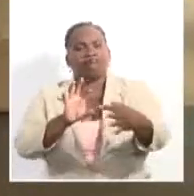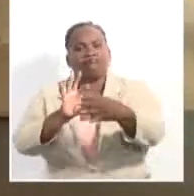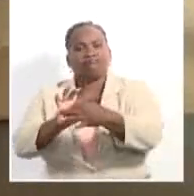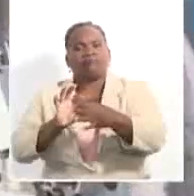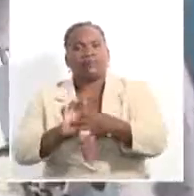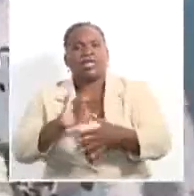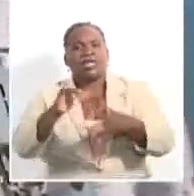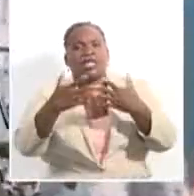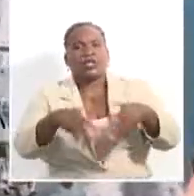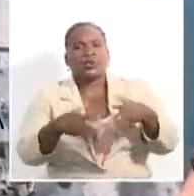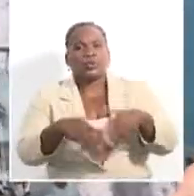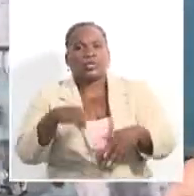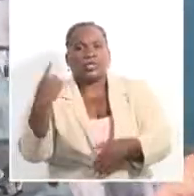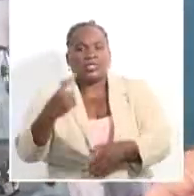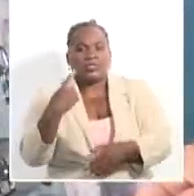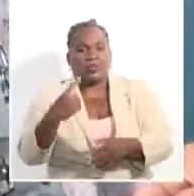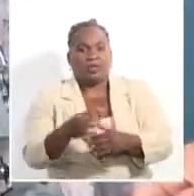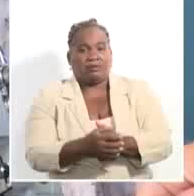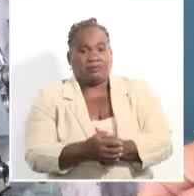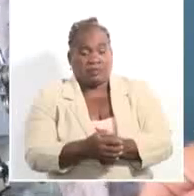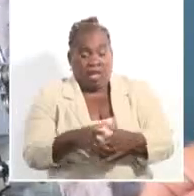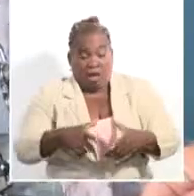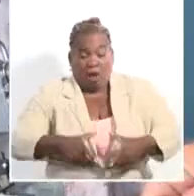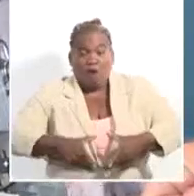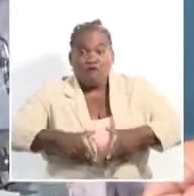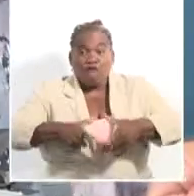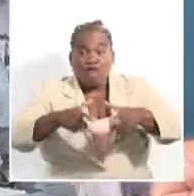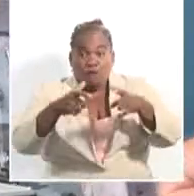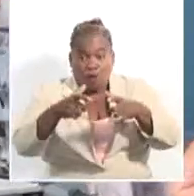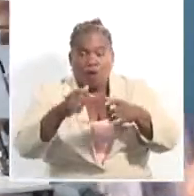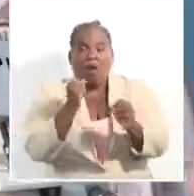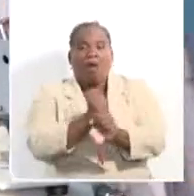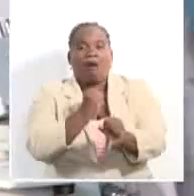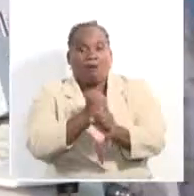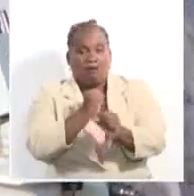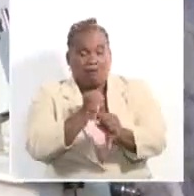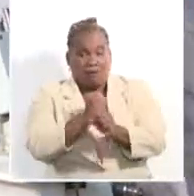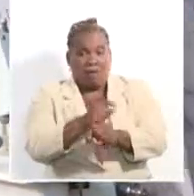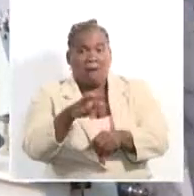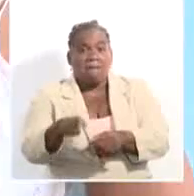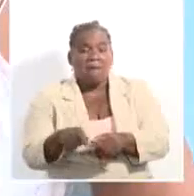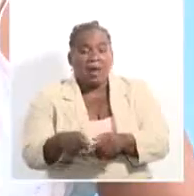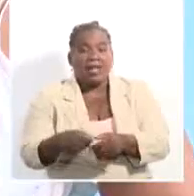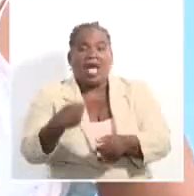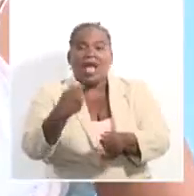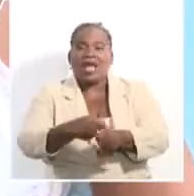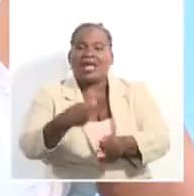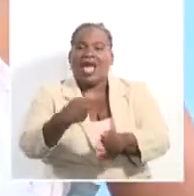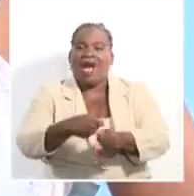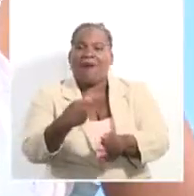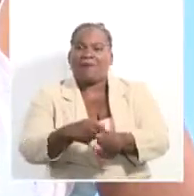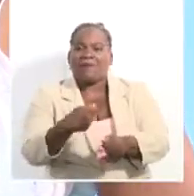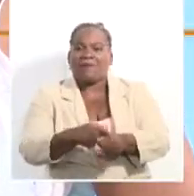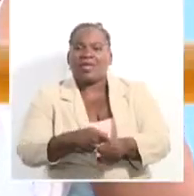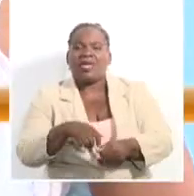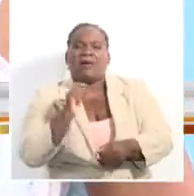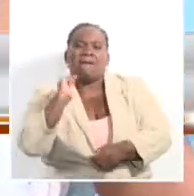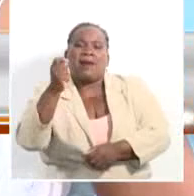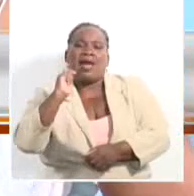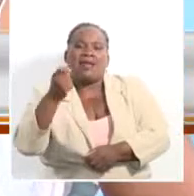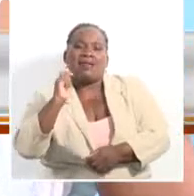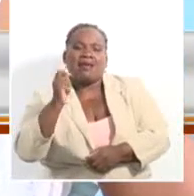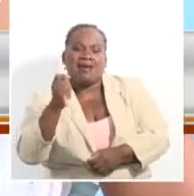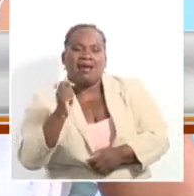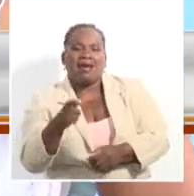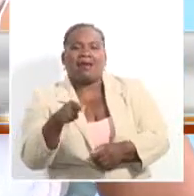la industria nacional. En el caso de la funda que estamos trabajando para las claves y las maracas para instituciones escolares,